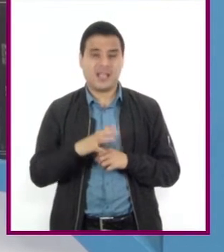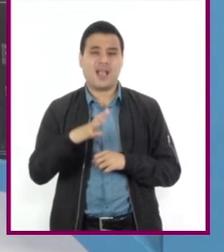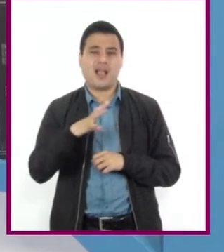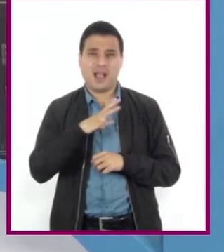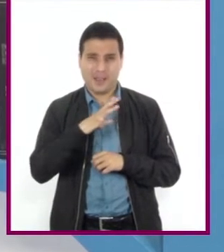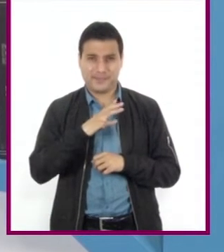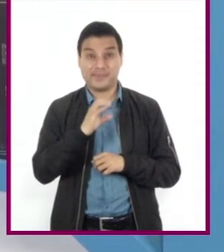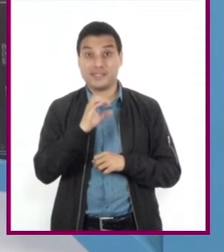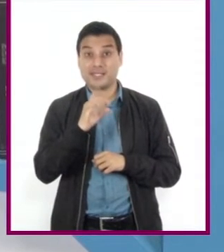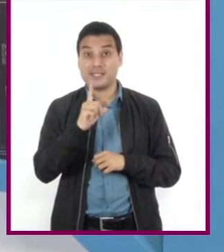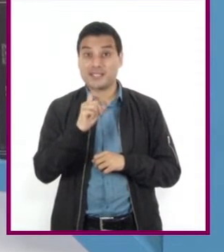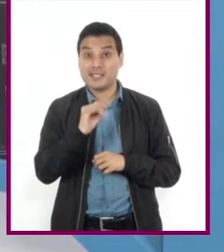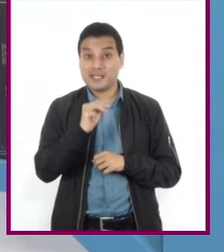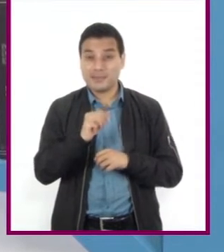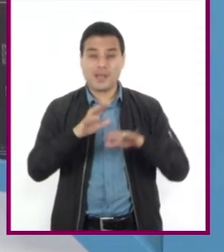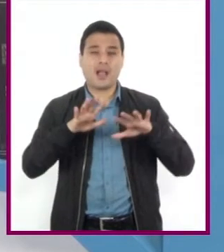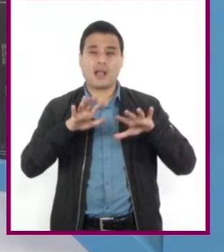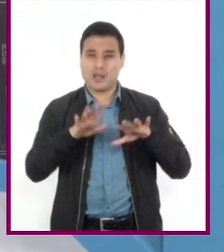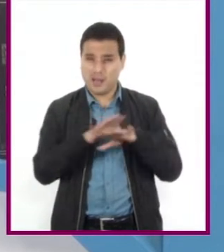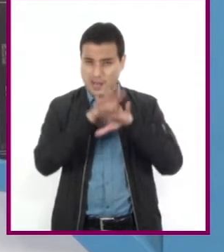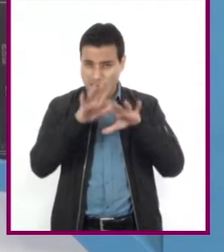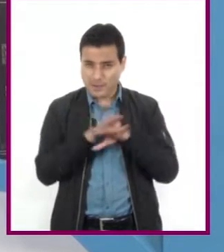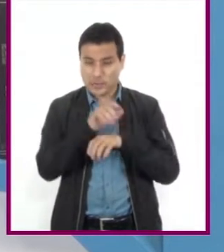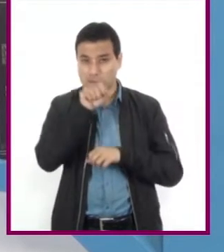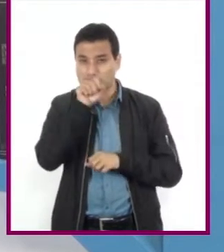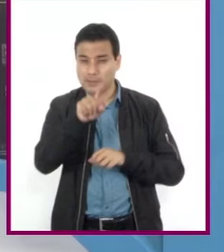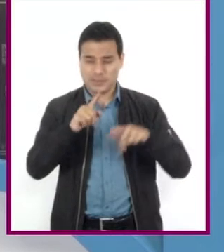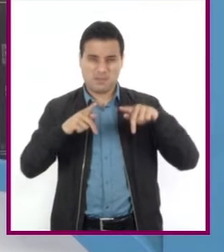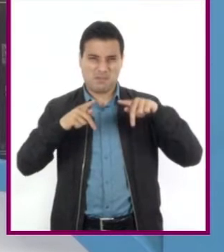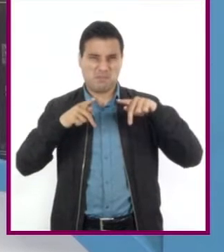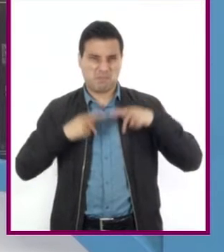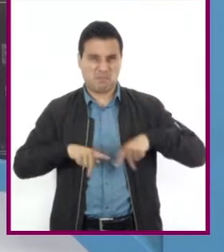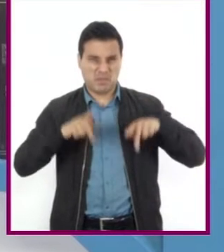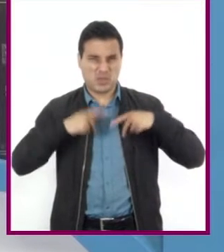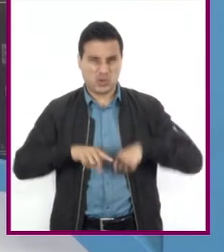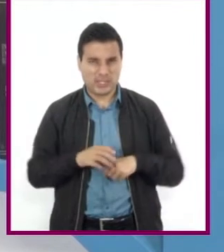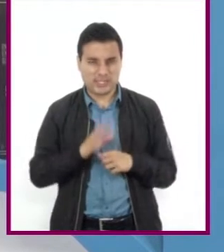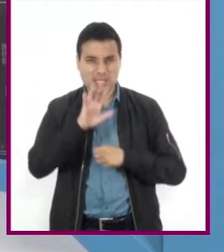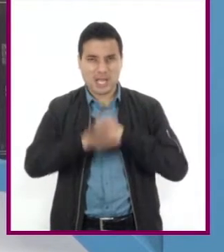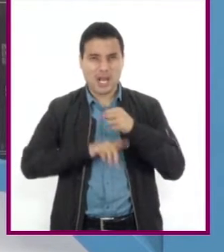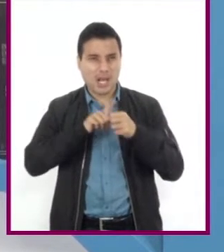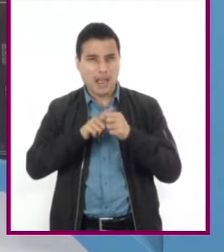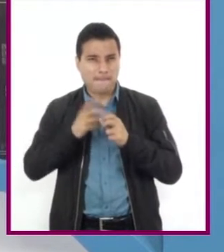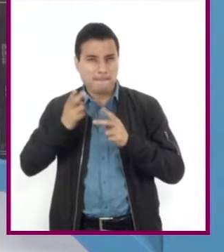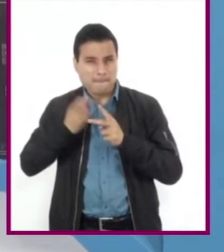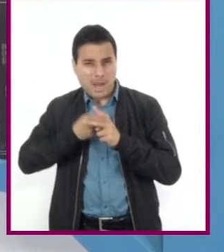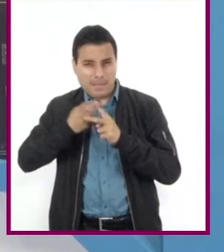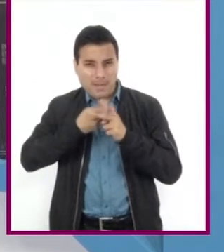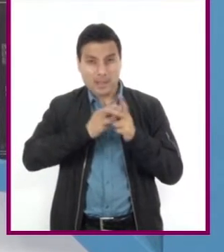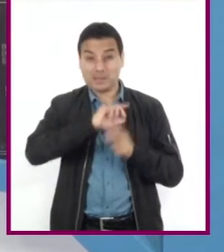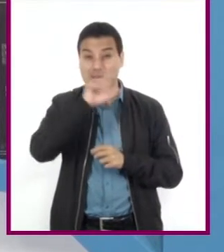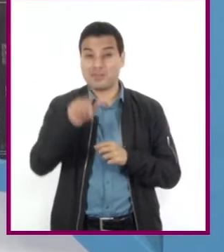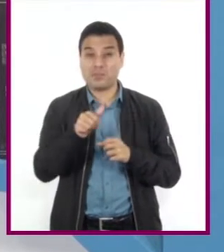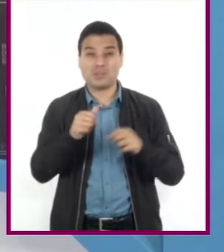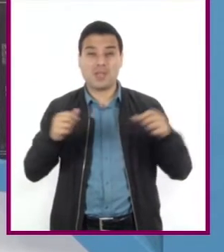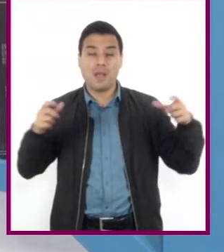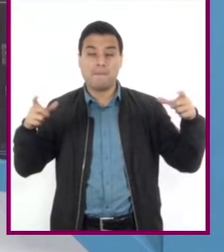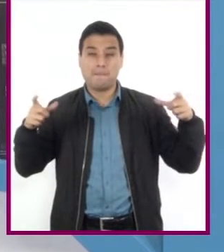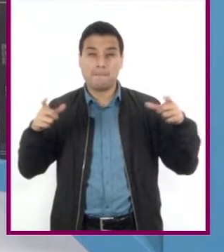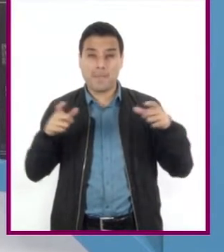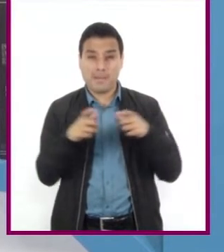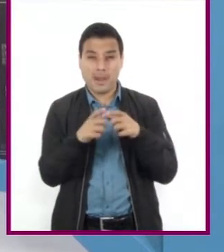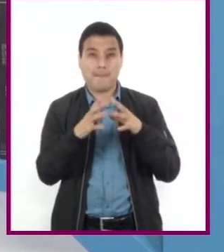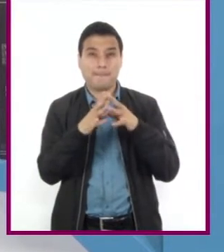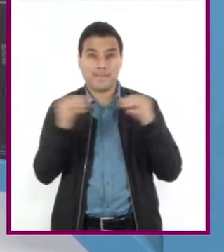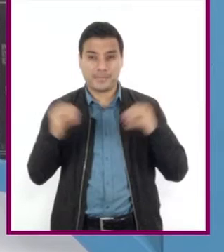cambios climáticos que, aunados a la caza exhaustiva por parte de los seres humanos, propiciaron su extinción. Tal fue el caso